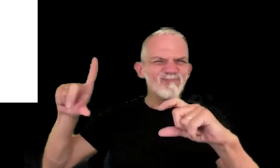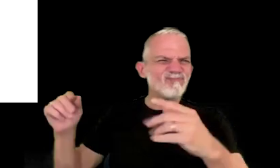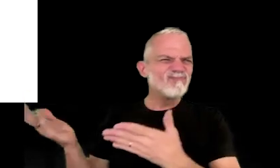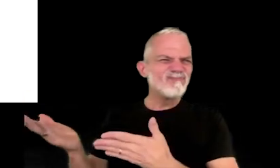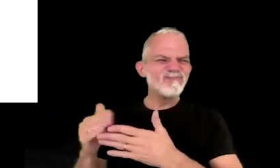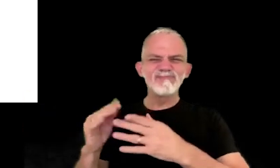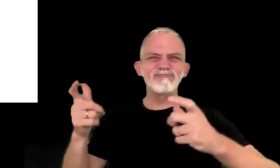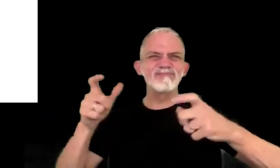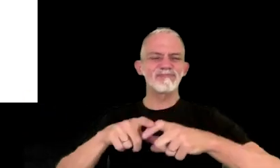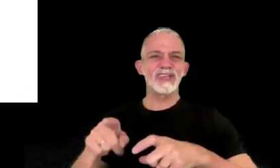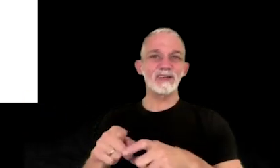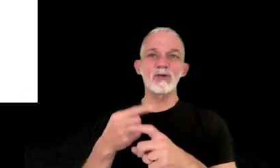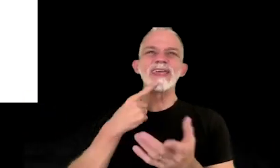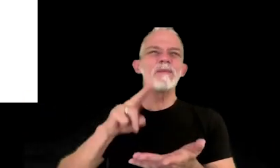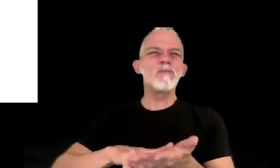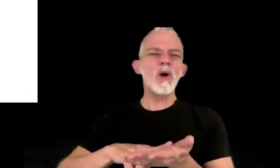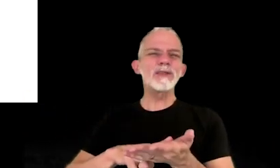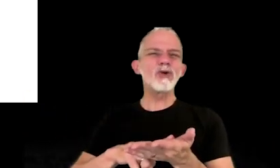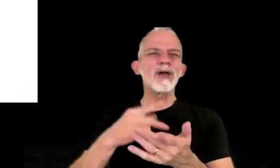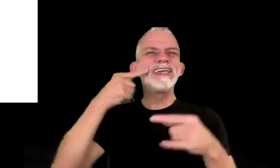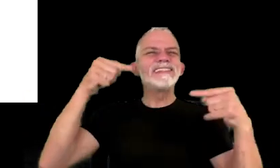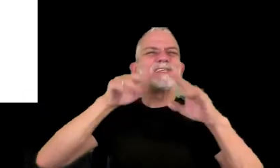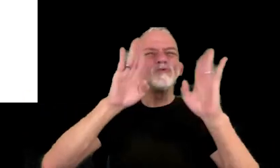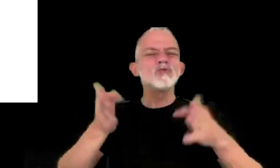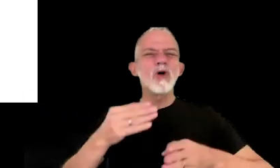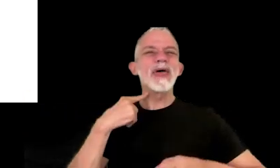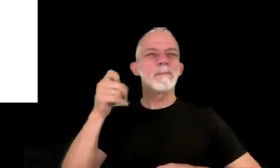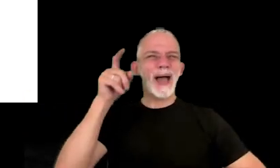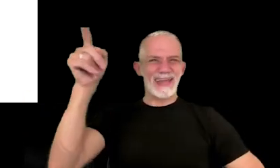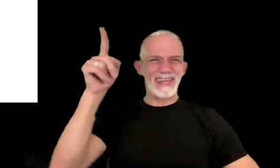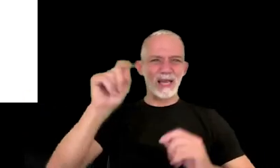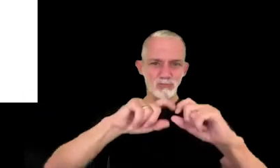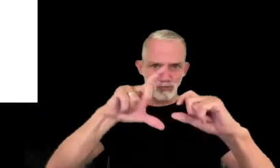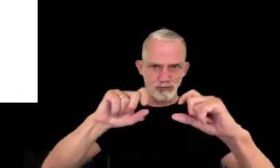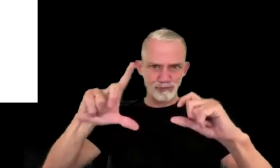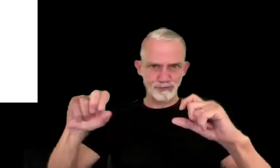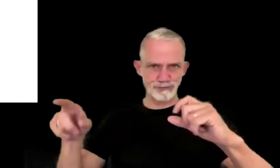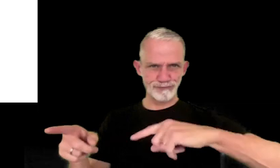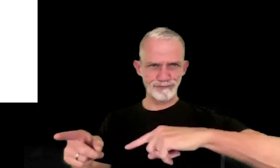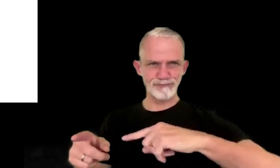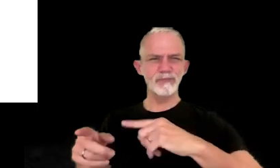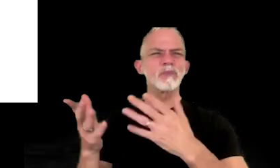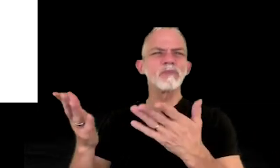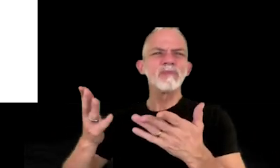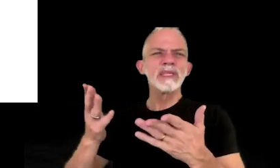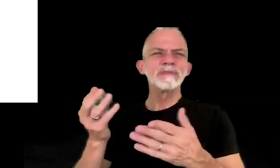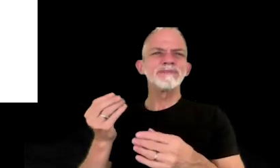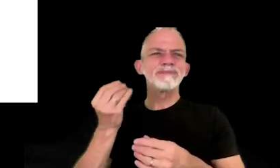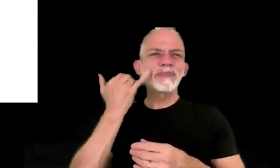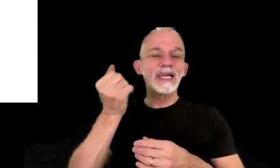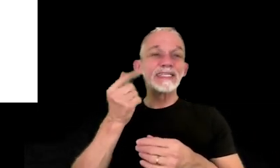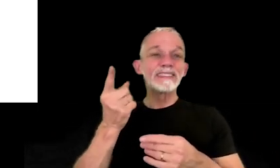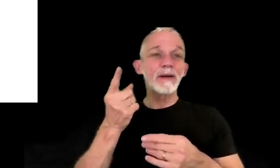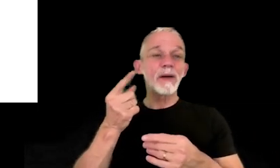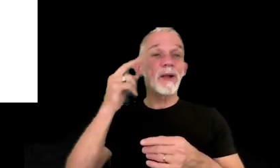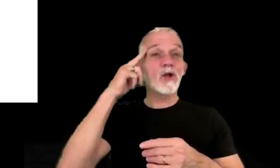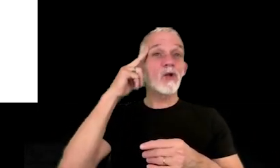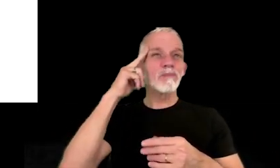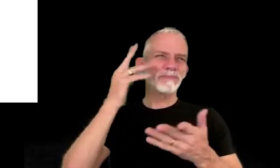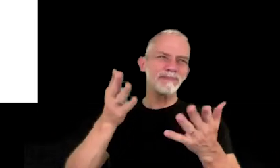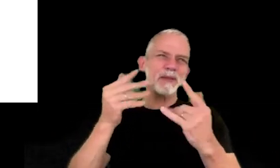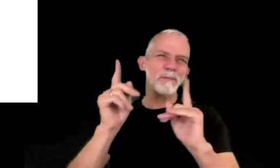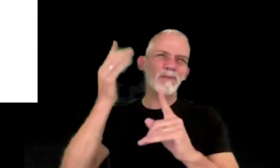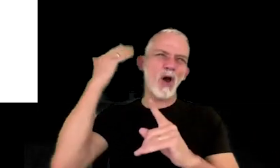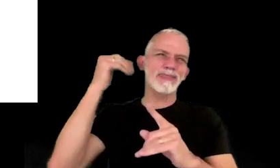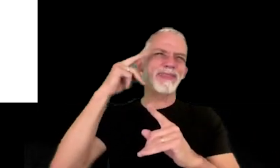de tendencias tributarias que se hizo en el Instituto de Estudios Fiscales de España, que se hizo, o sea, tiene relaciones 94.1, pero sigue teniendo vigencia,